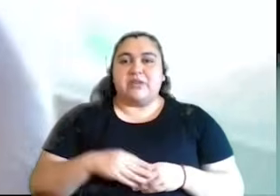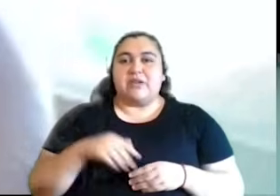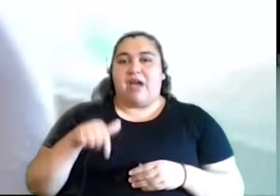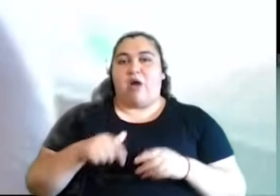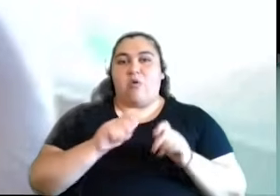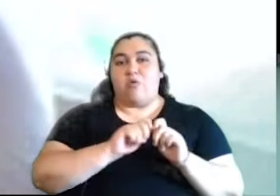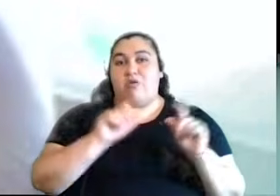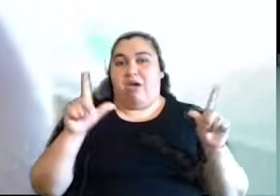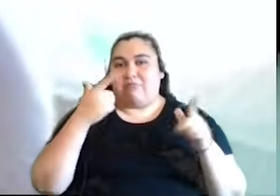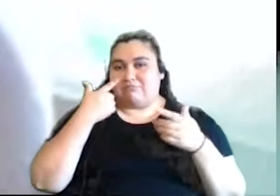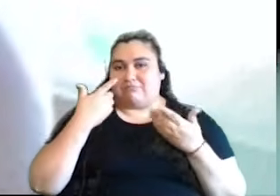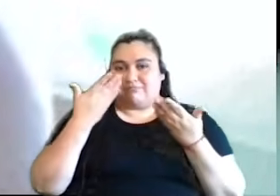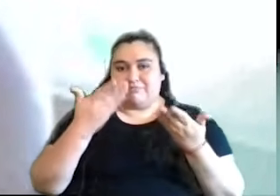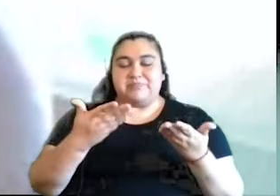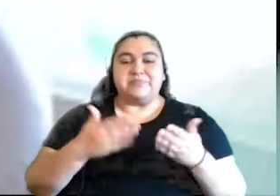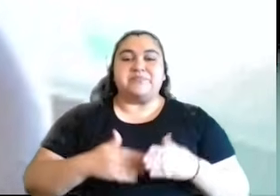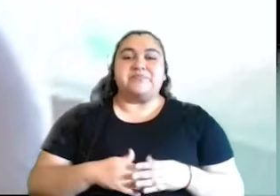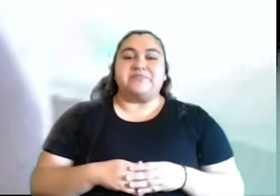presentación.